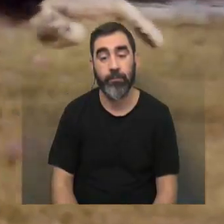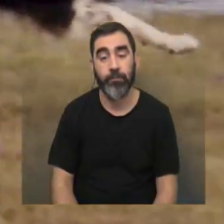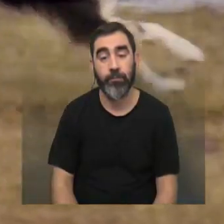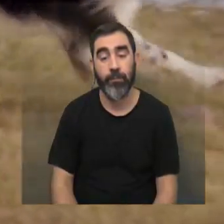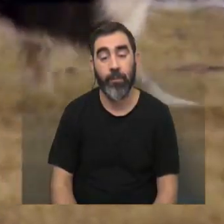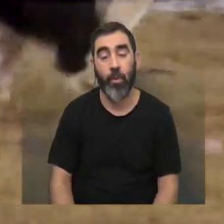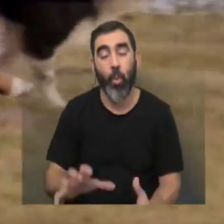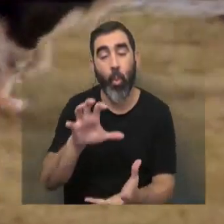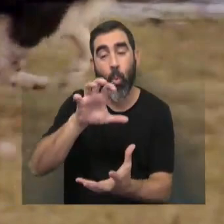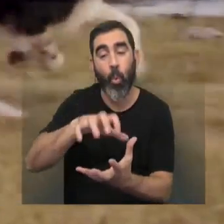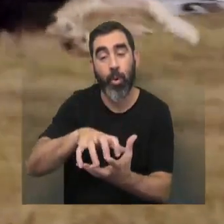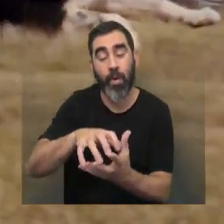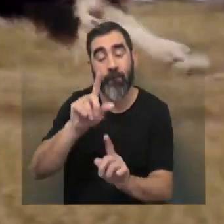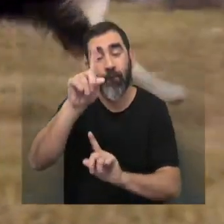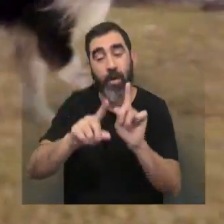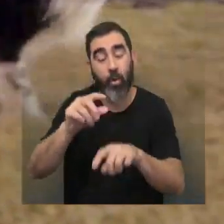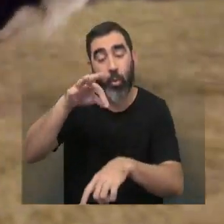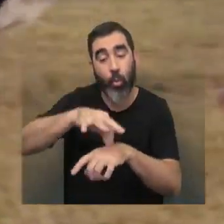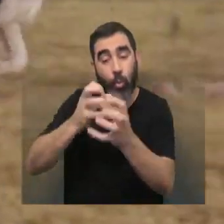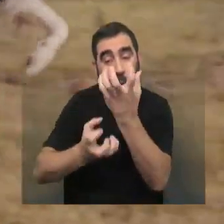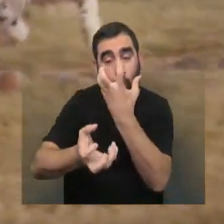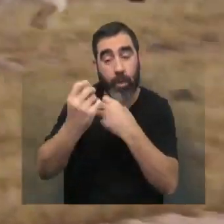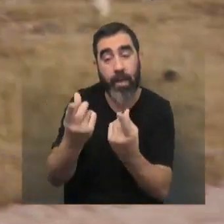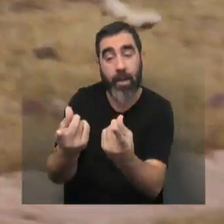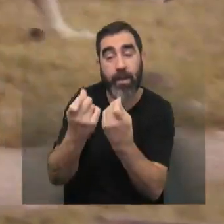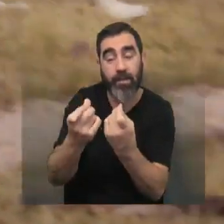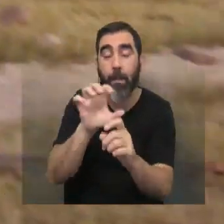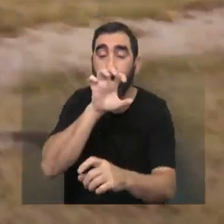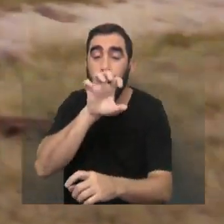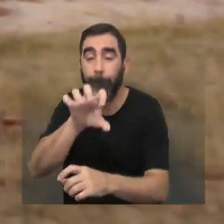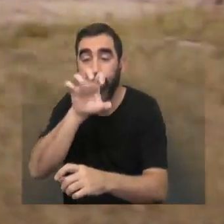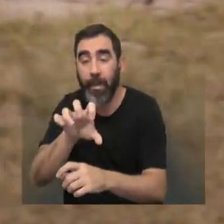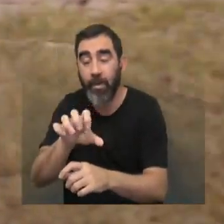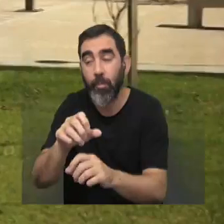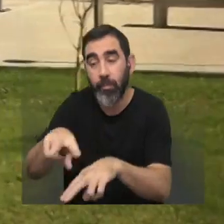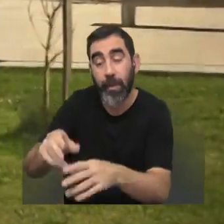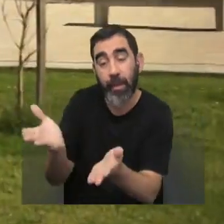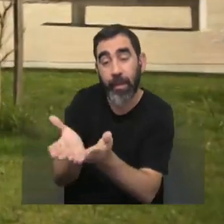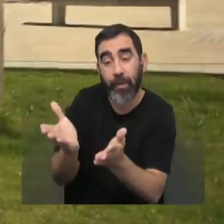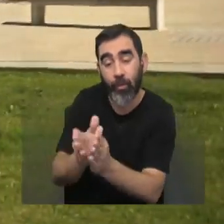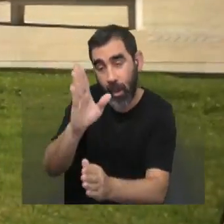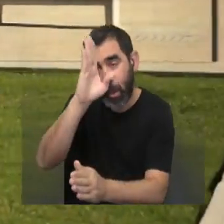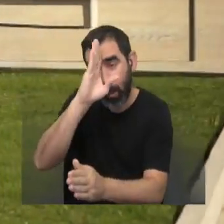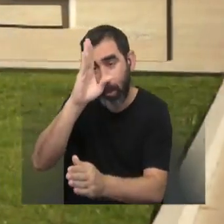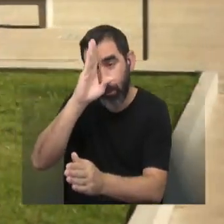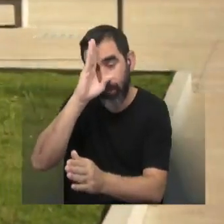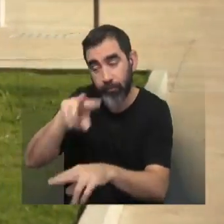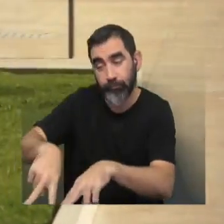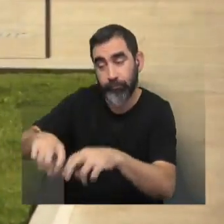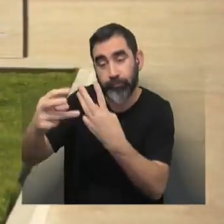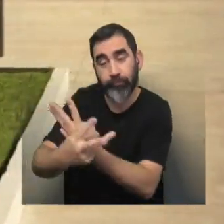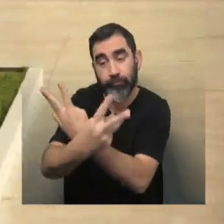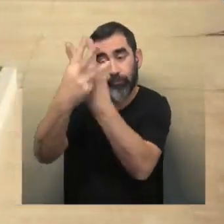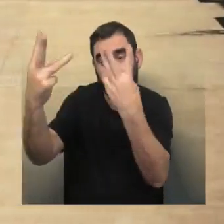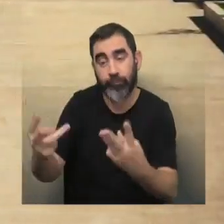La unidad de semiología de Facultad de Veterinaria necesita contar con perros para que estudiantes puedan aprender a realizar un chequeo general.